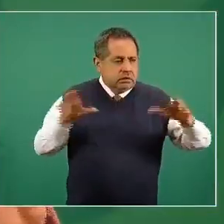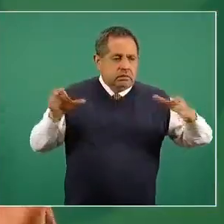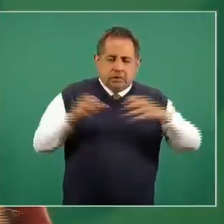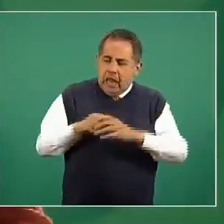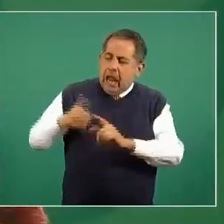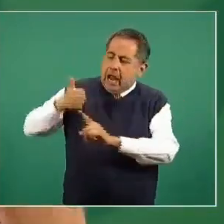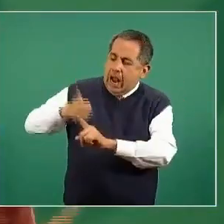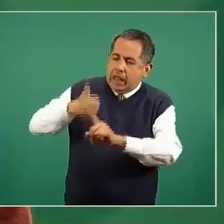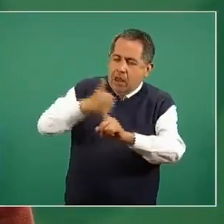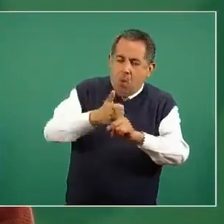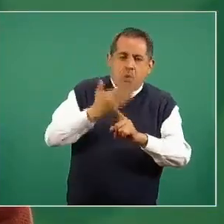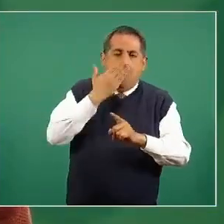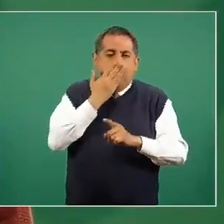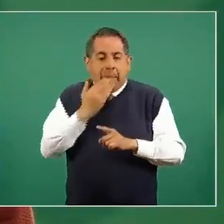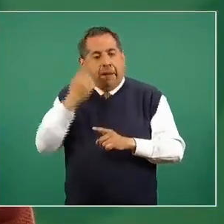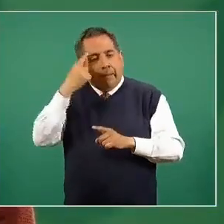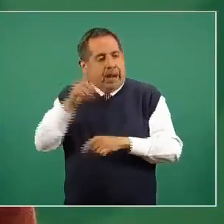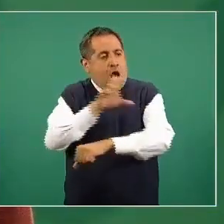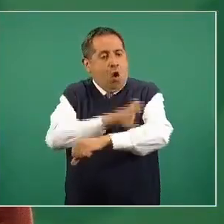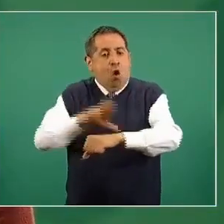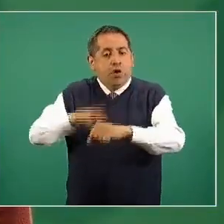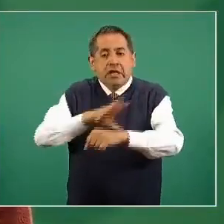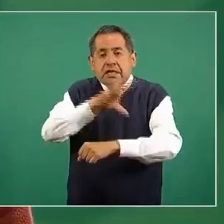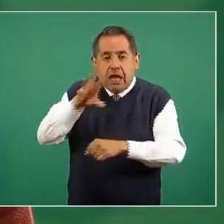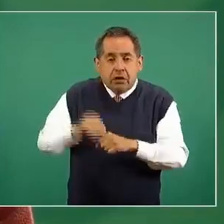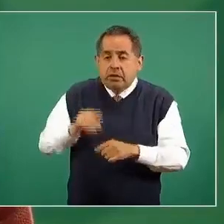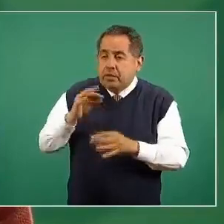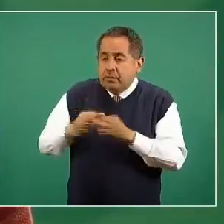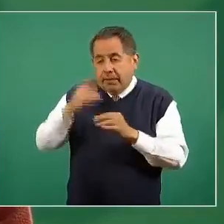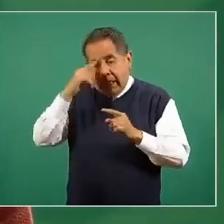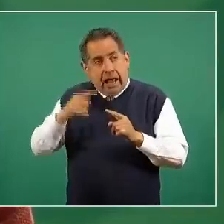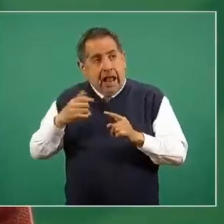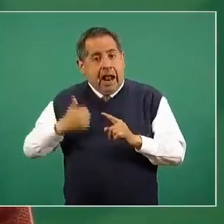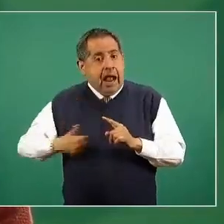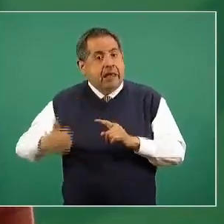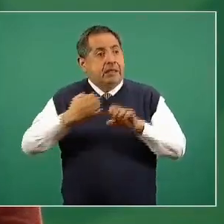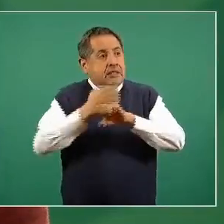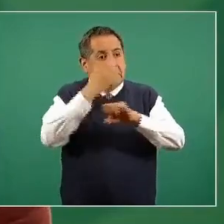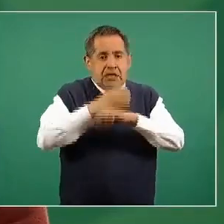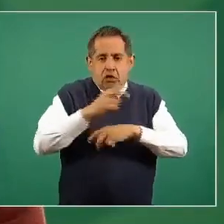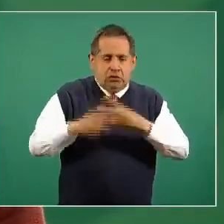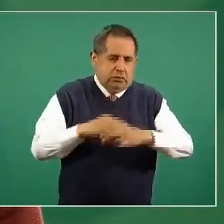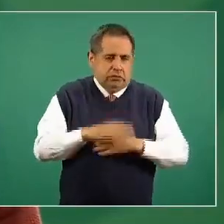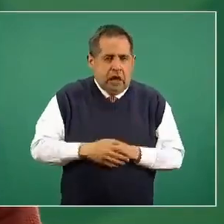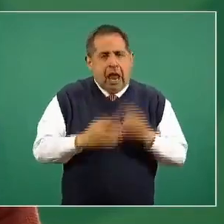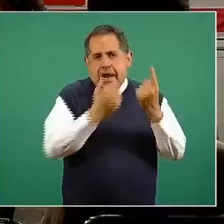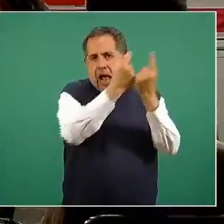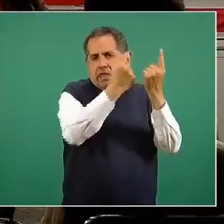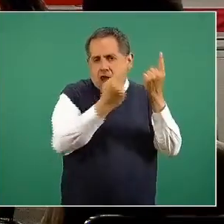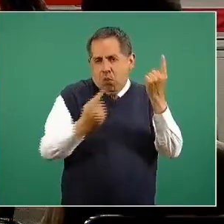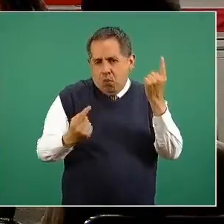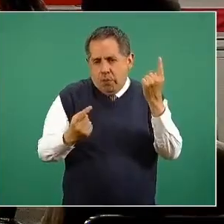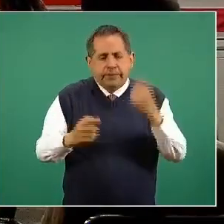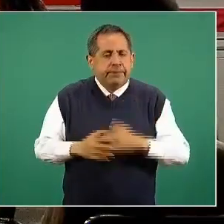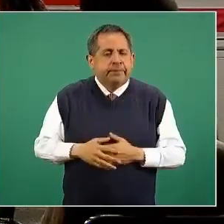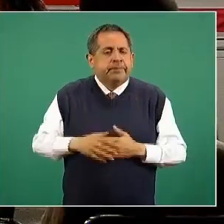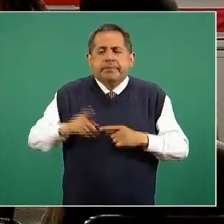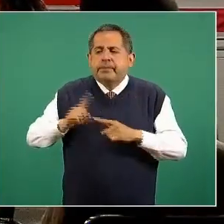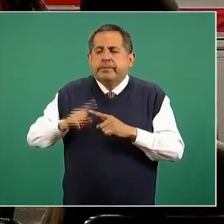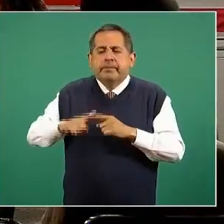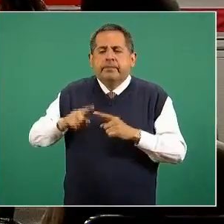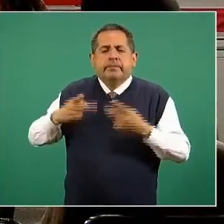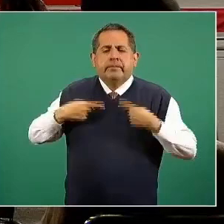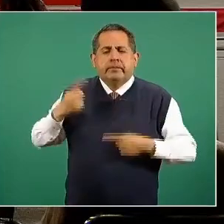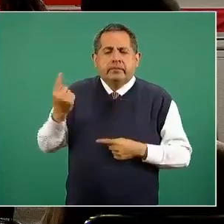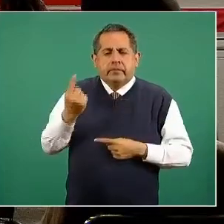para coordinar la operación en cada una de las 32 entidades federativas. Hay uno por entidad federativa. ¿Quiénes son estas personas?